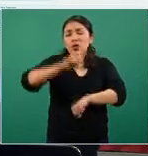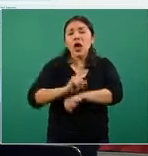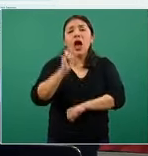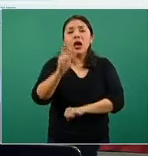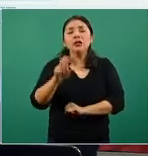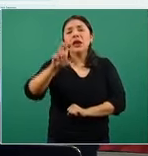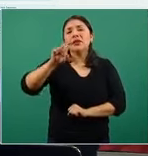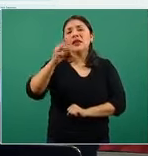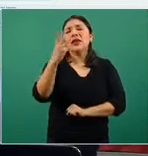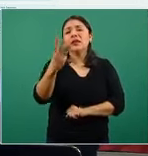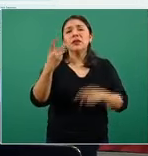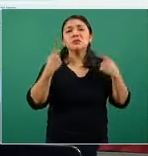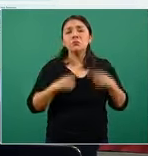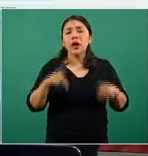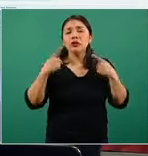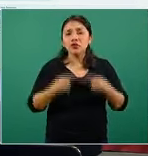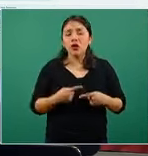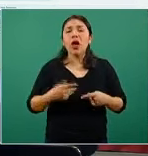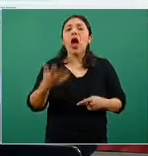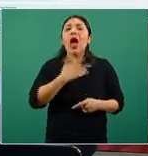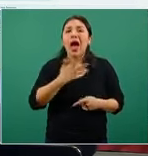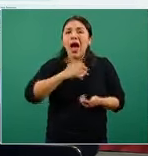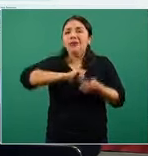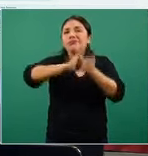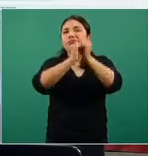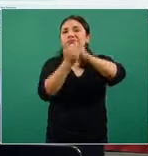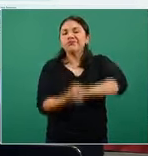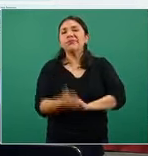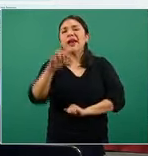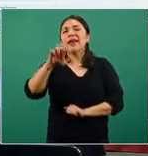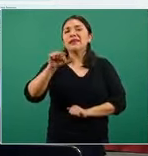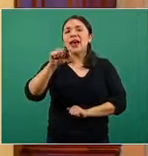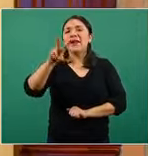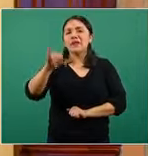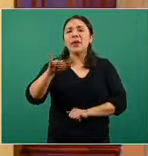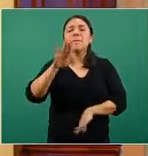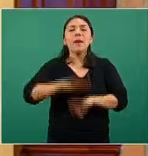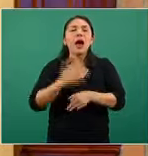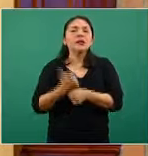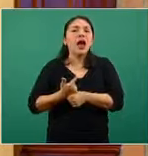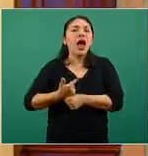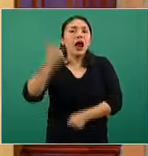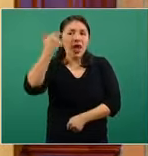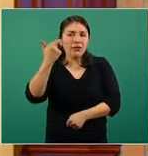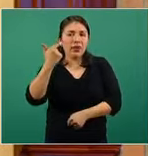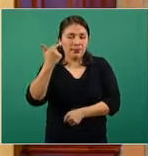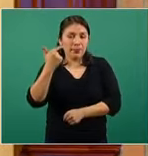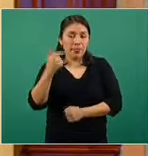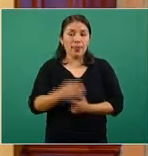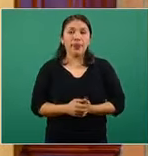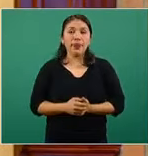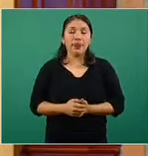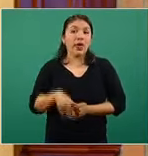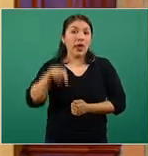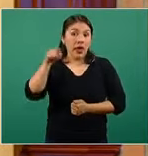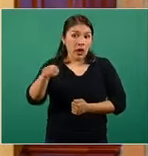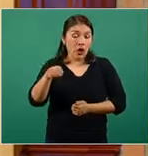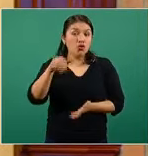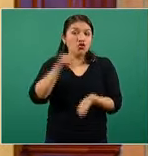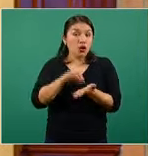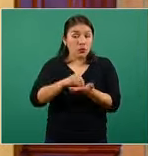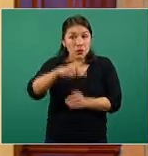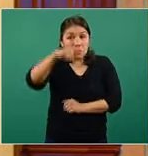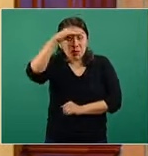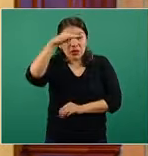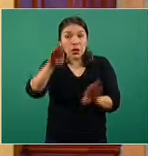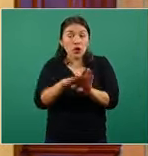son 33 las personas que han desarrollado lo que se clasificó en su momento como un ESAVI grave. Esto todavía no representa,